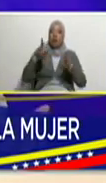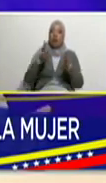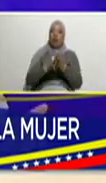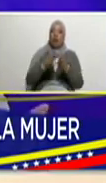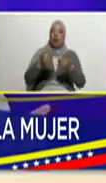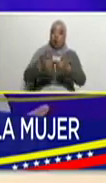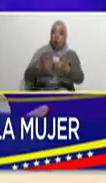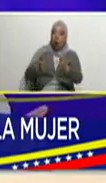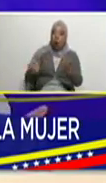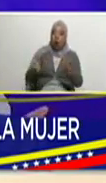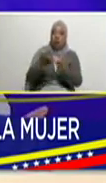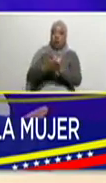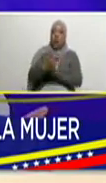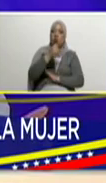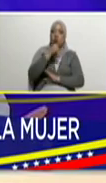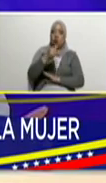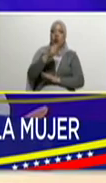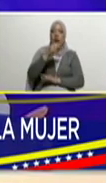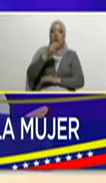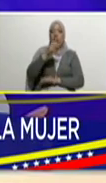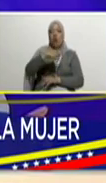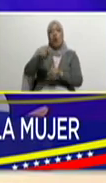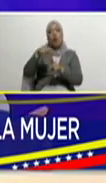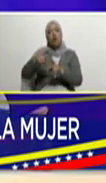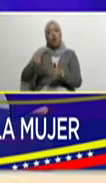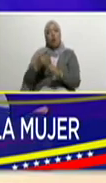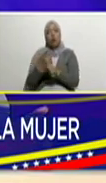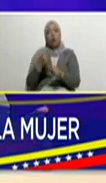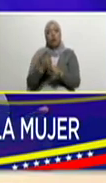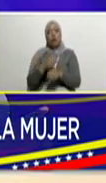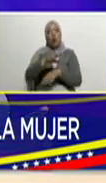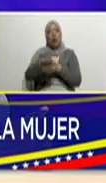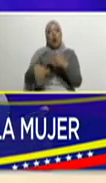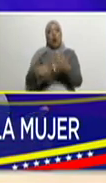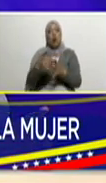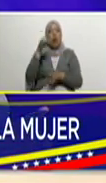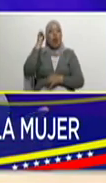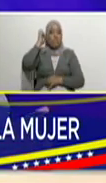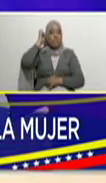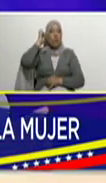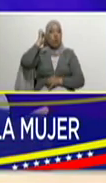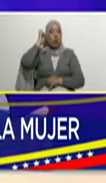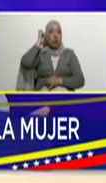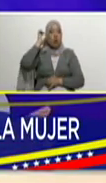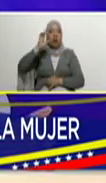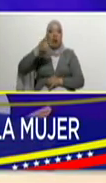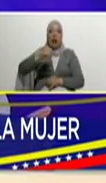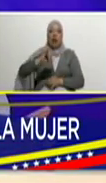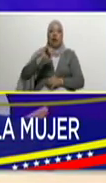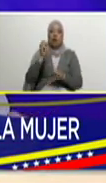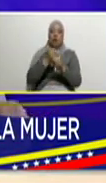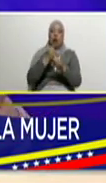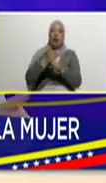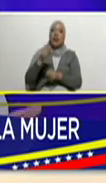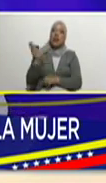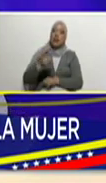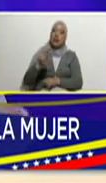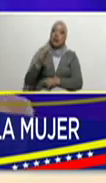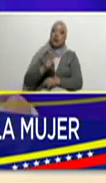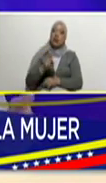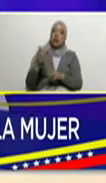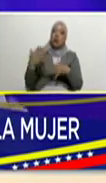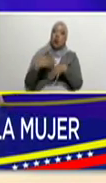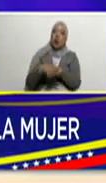se abre una amplia oferta para todas las mujeres que tengan la necesidad,